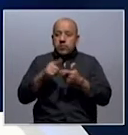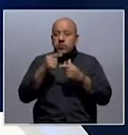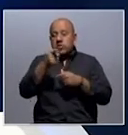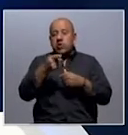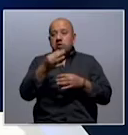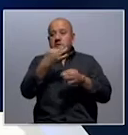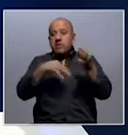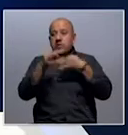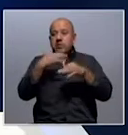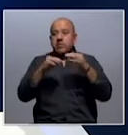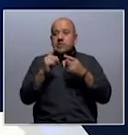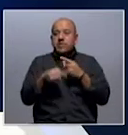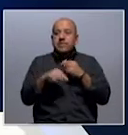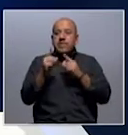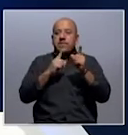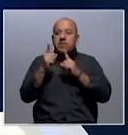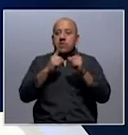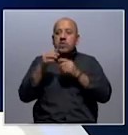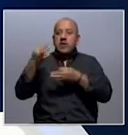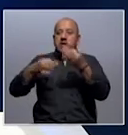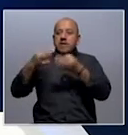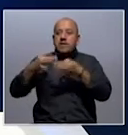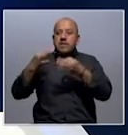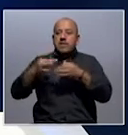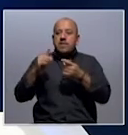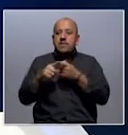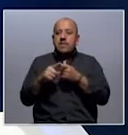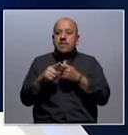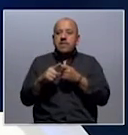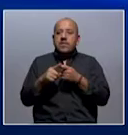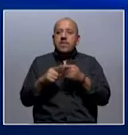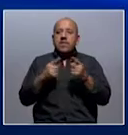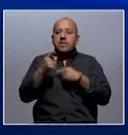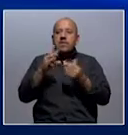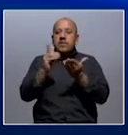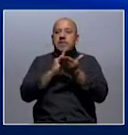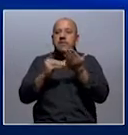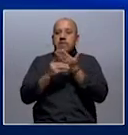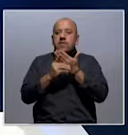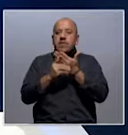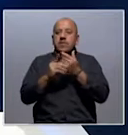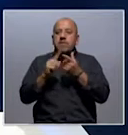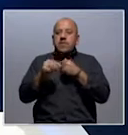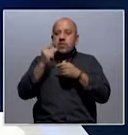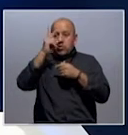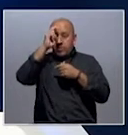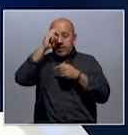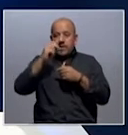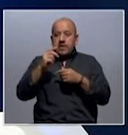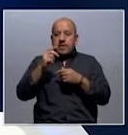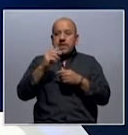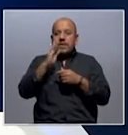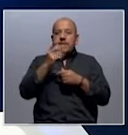científica de la facultad de química que está a la cabeza digamos de este proyecto en el hospital pasteur en el